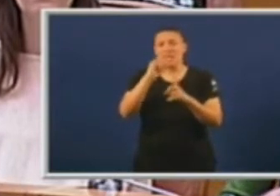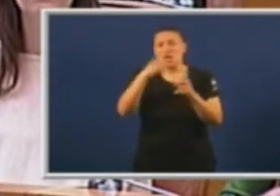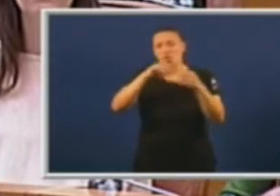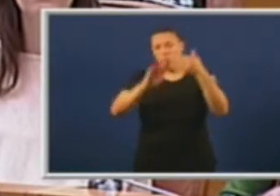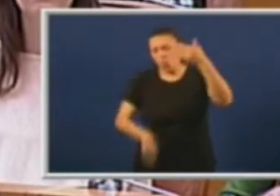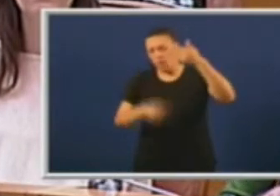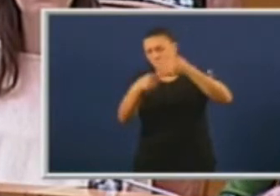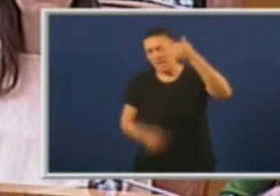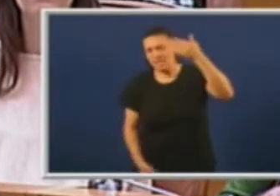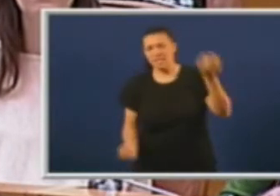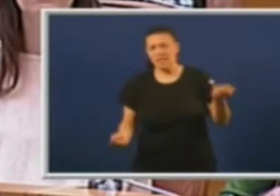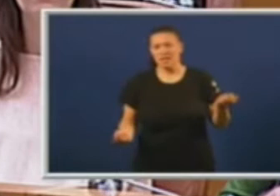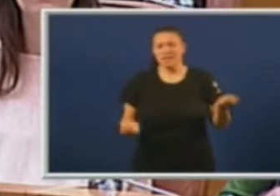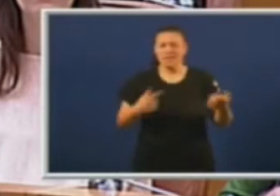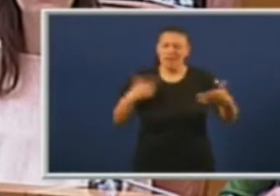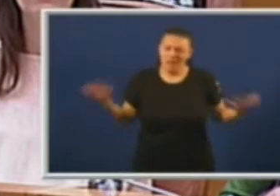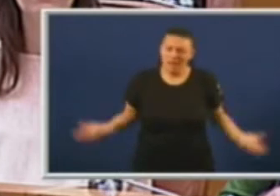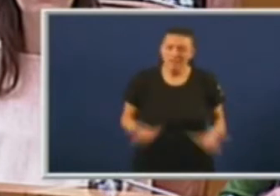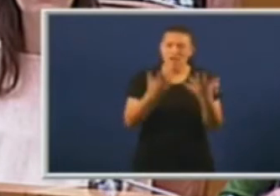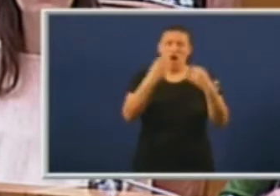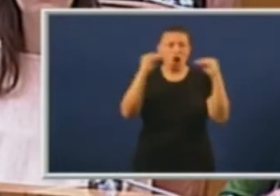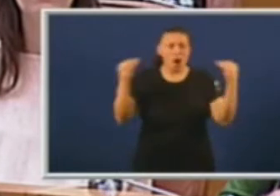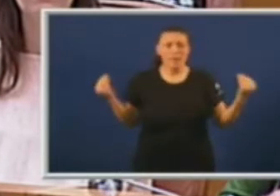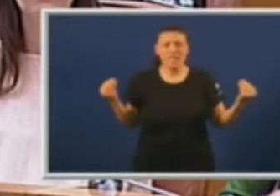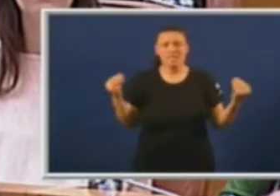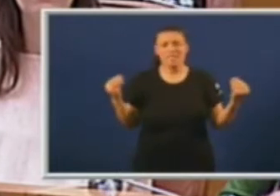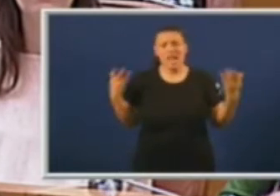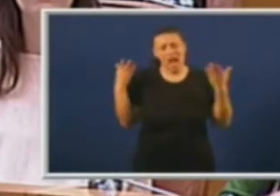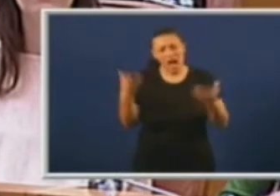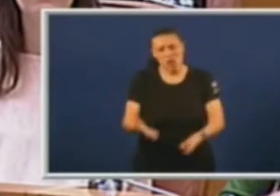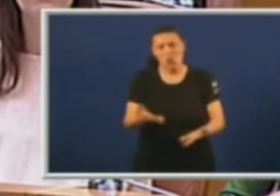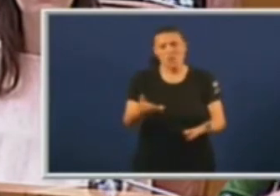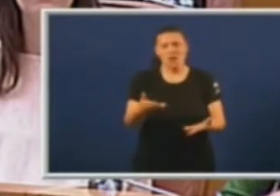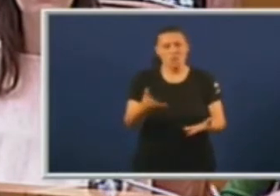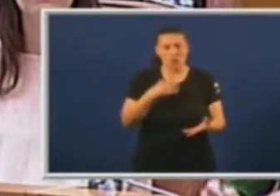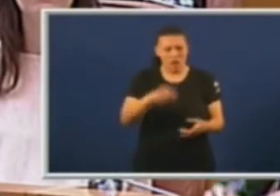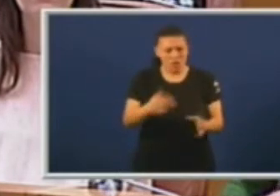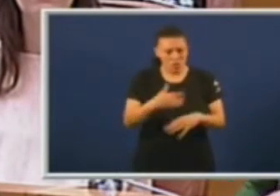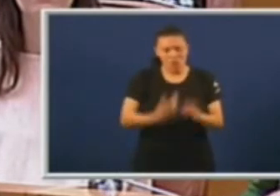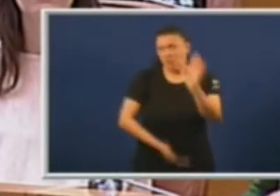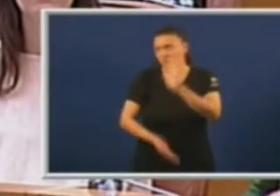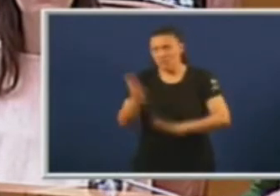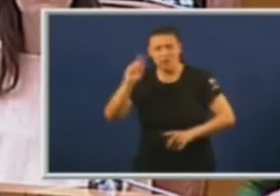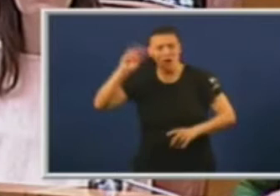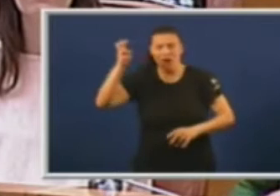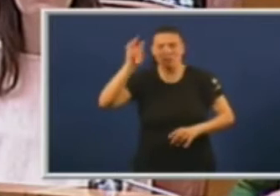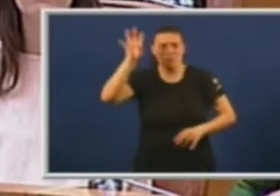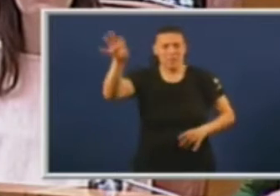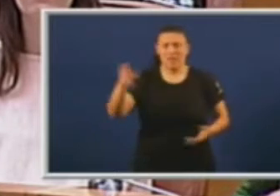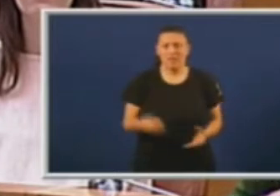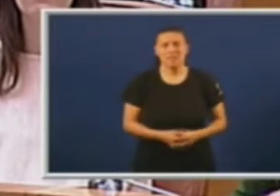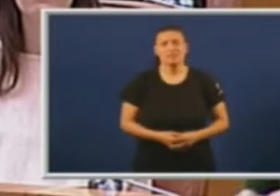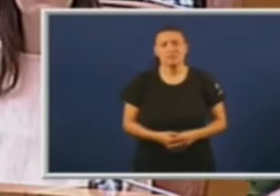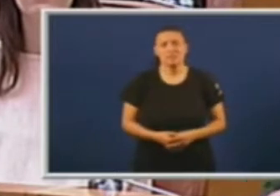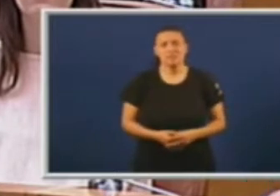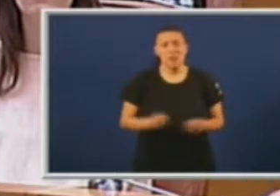estratégica por isto ou tendamos a man a todos esos mozos e mozas que tiveron que marchar ante a falta de oportunidades. Estas